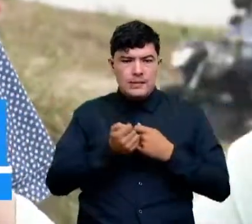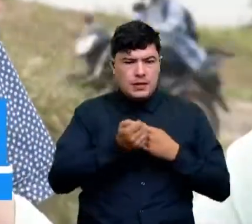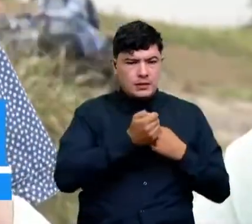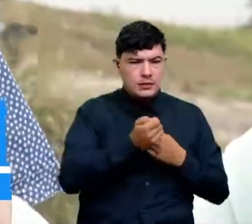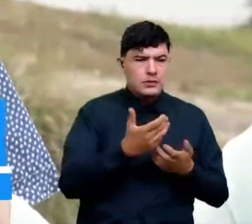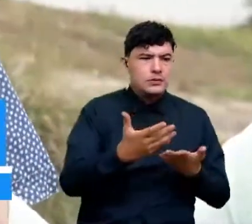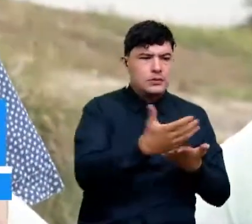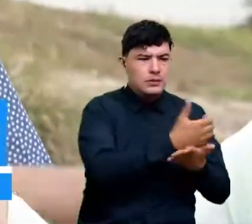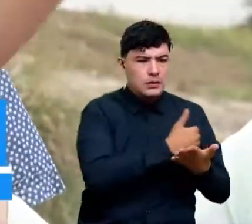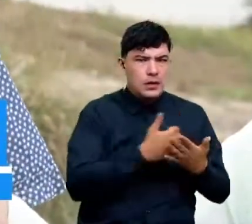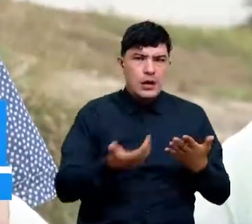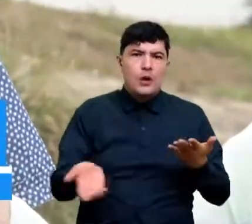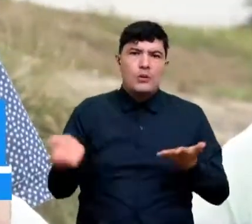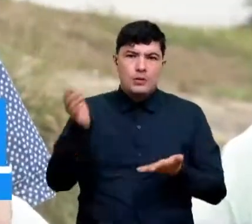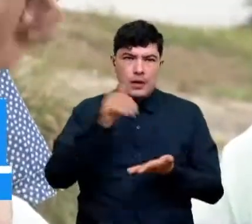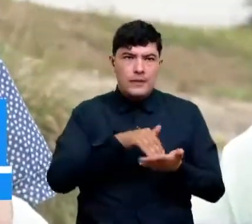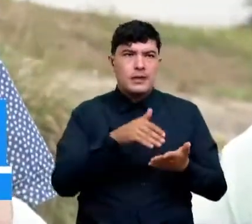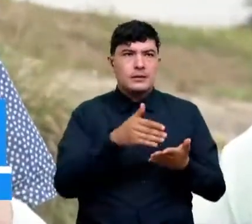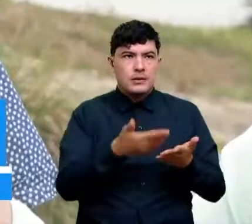se repuso el cable,